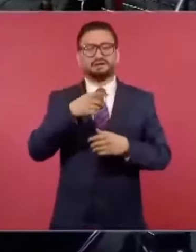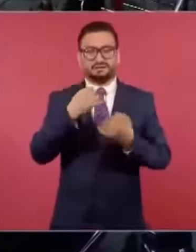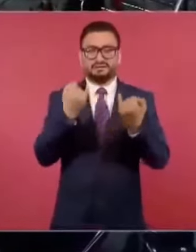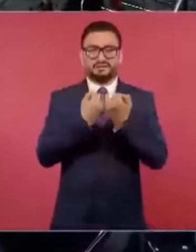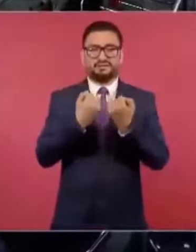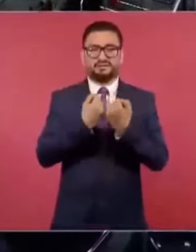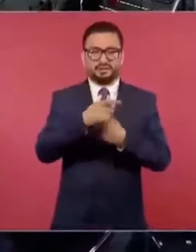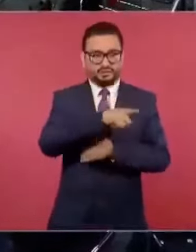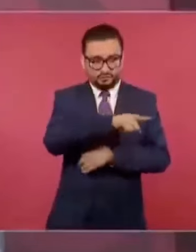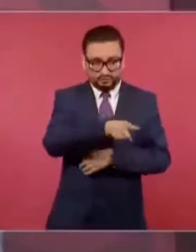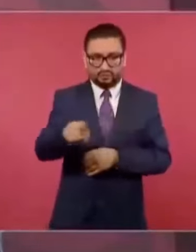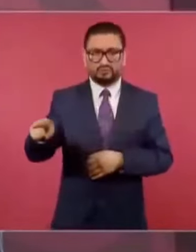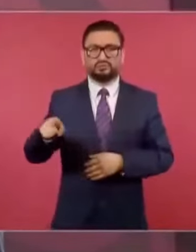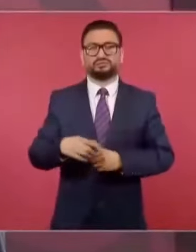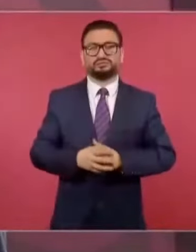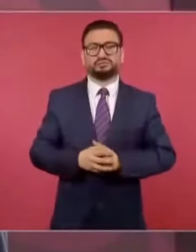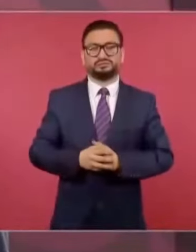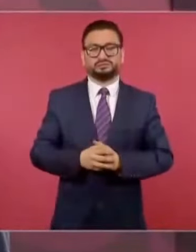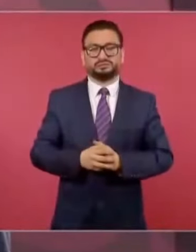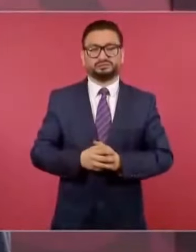ustedes,